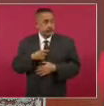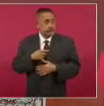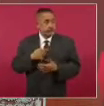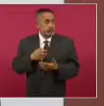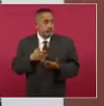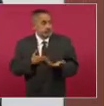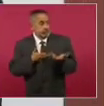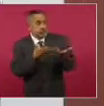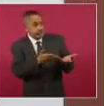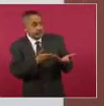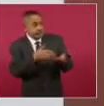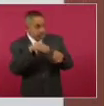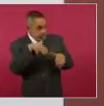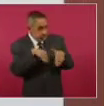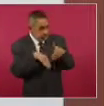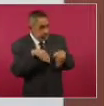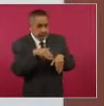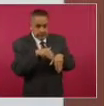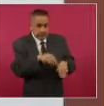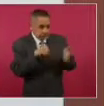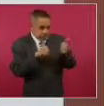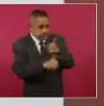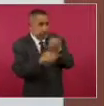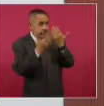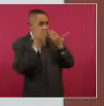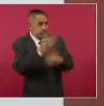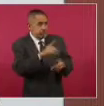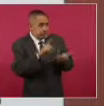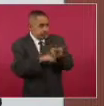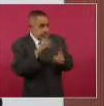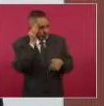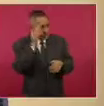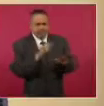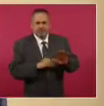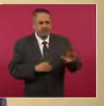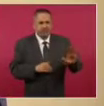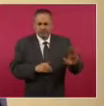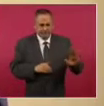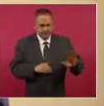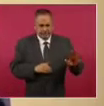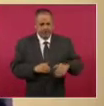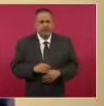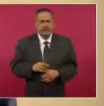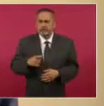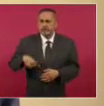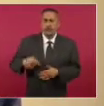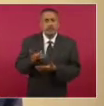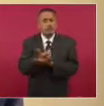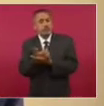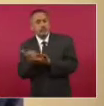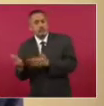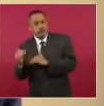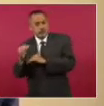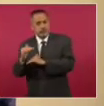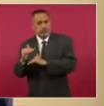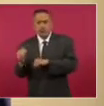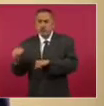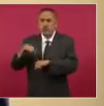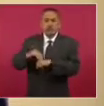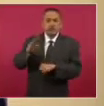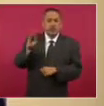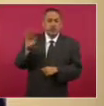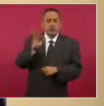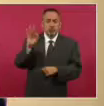servicio de empresarios o de banqueros. El salario mínimo ha aumentado en 90% en